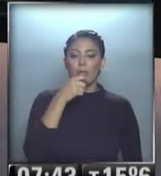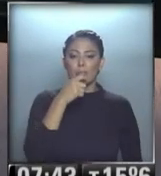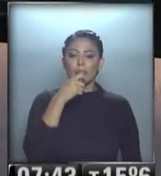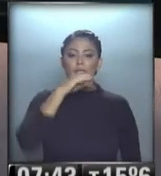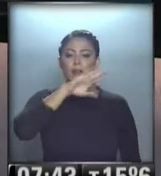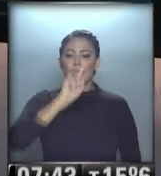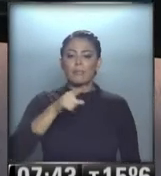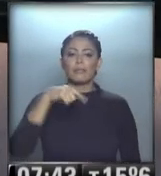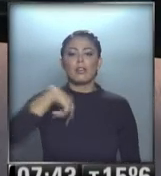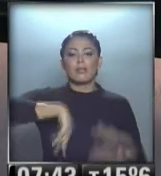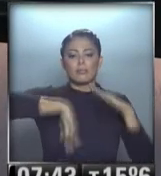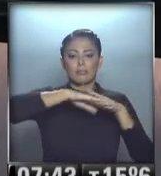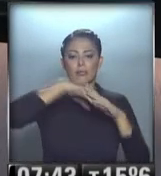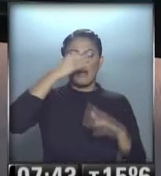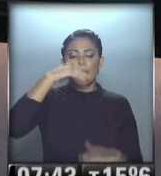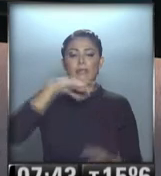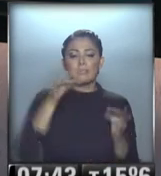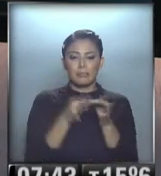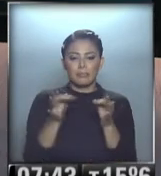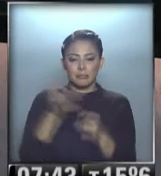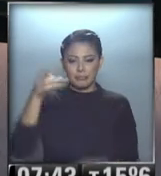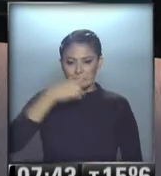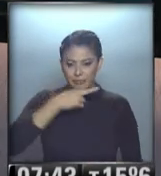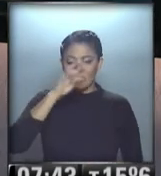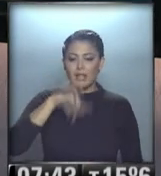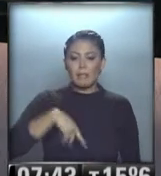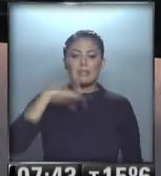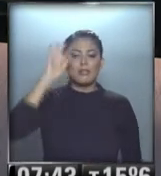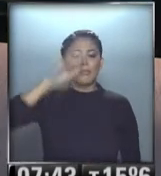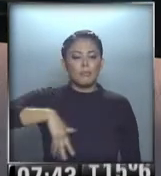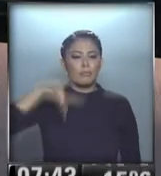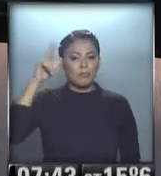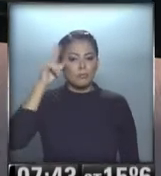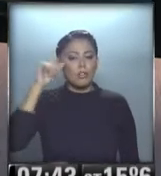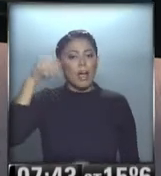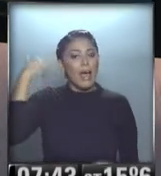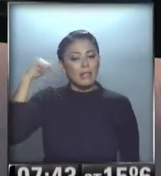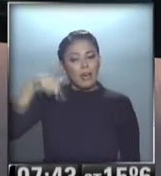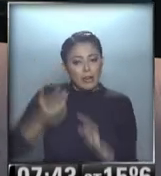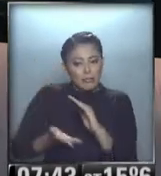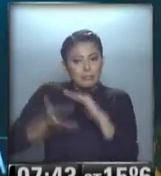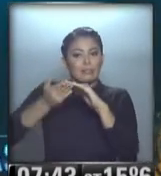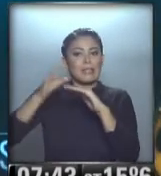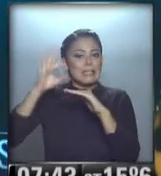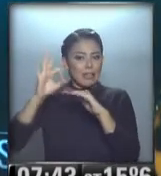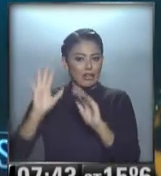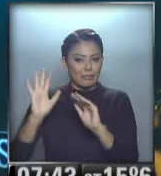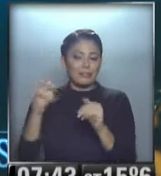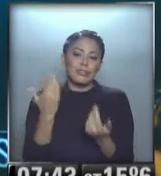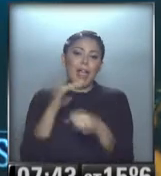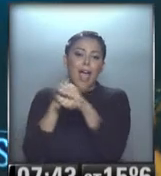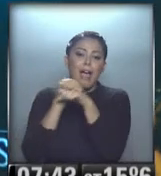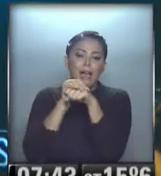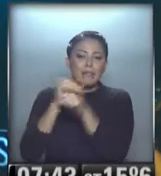Calafate, 17 en las Malvinas y de 8, 10 bajo cero en Marambio, nos subimos hasta el Cerito, así que nuestros amigos de